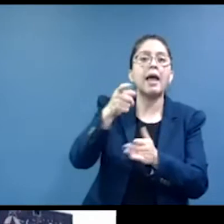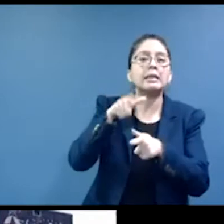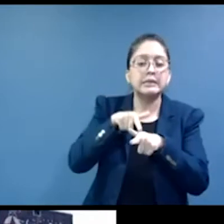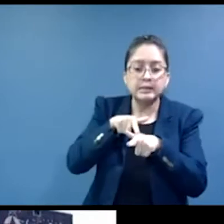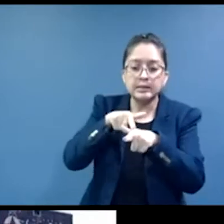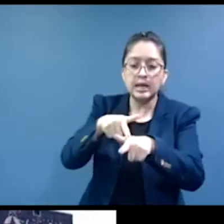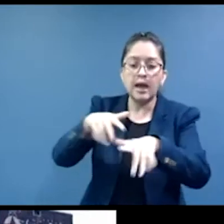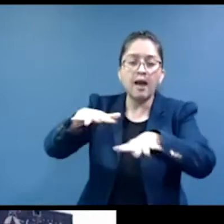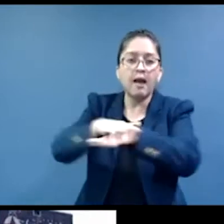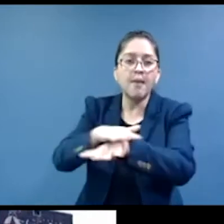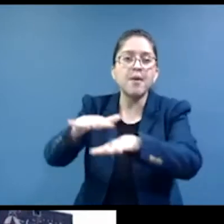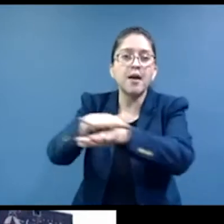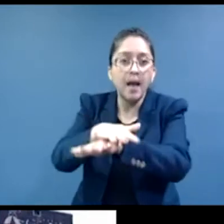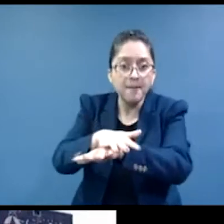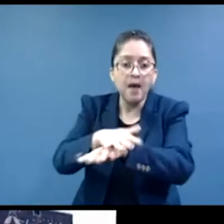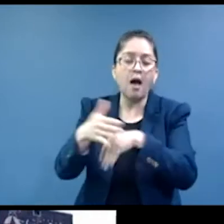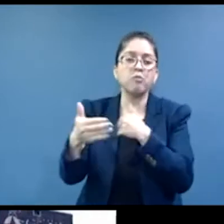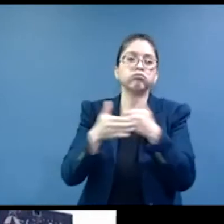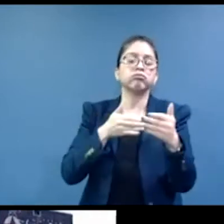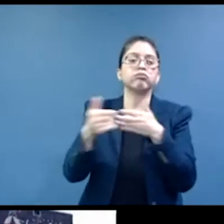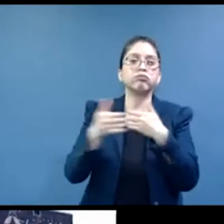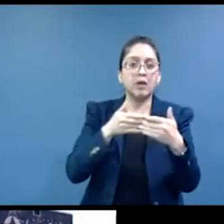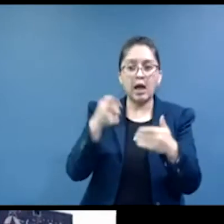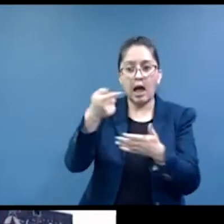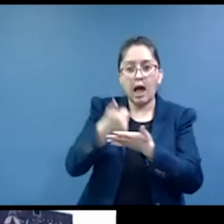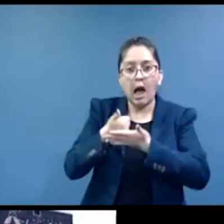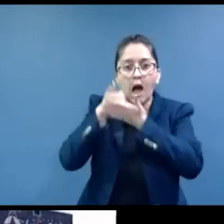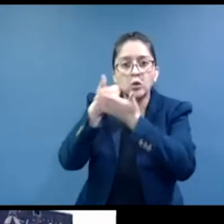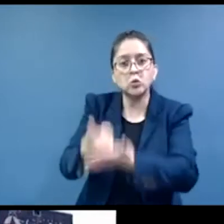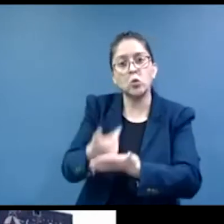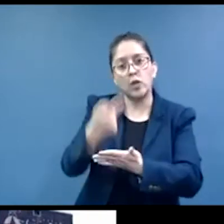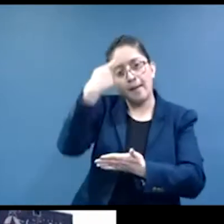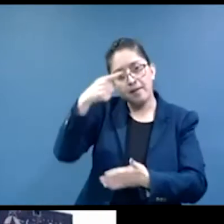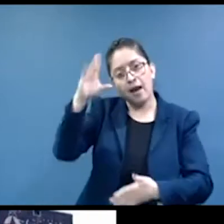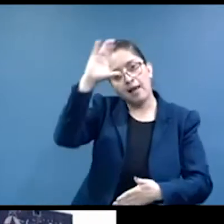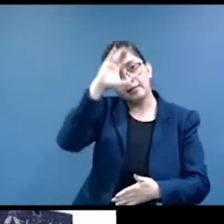pueden ajustar a estos avances de la ciencia, ¿no?